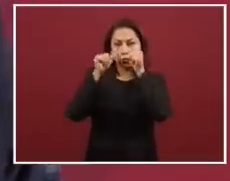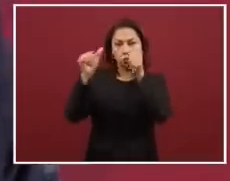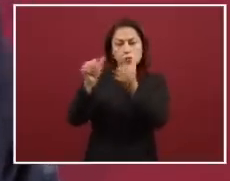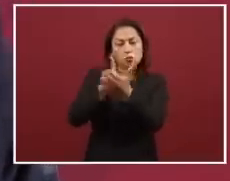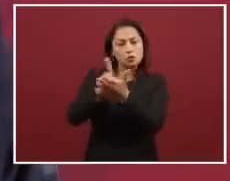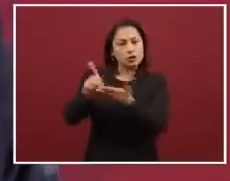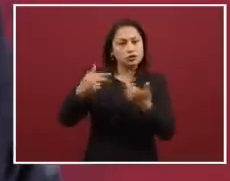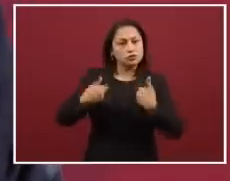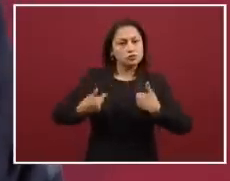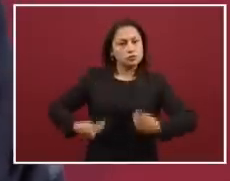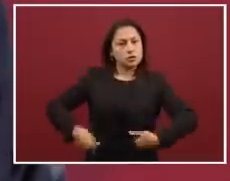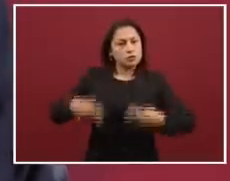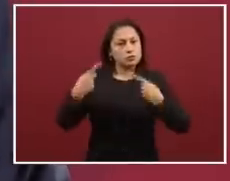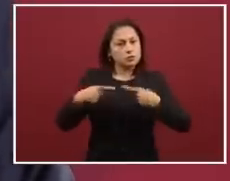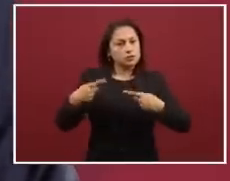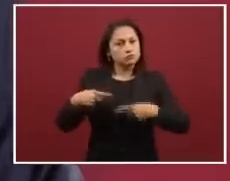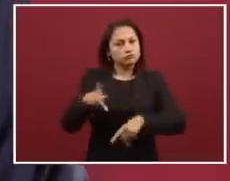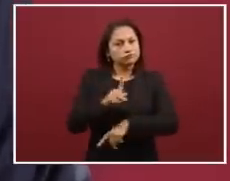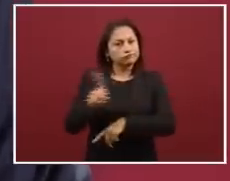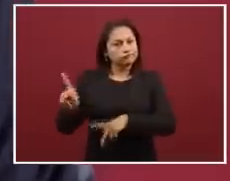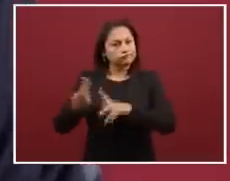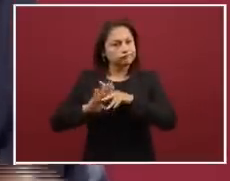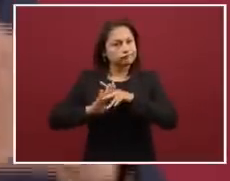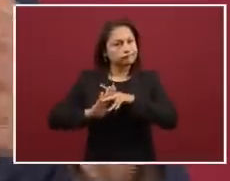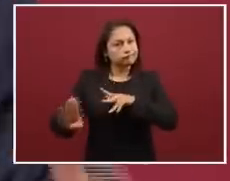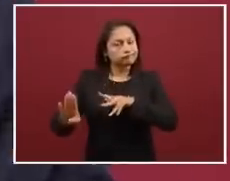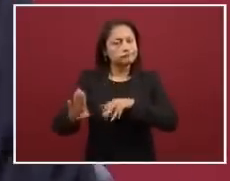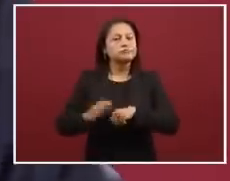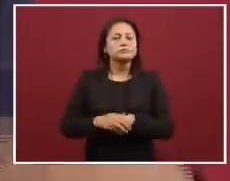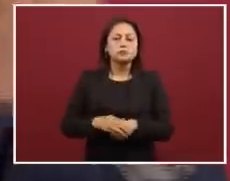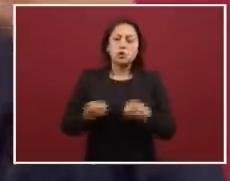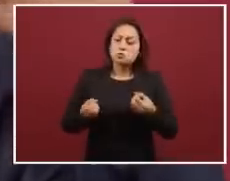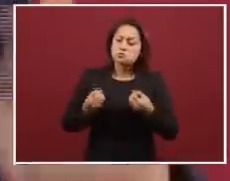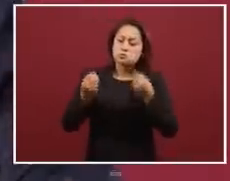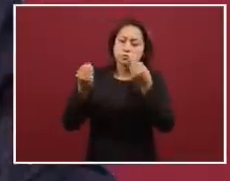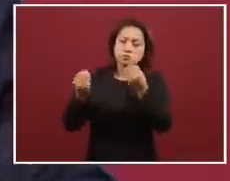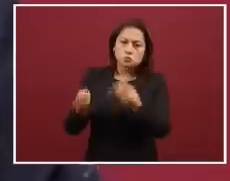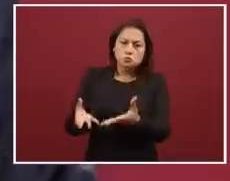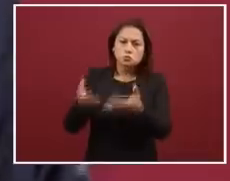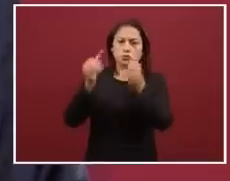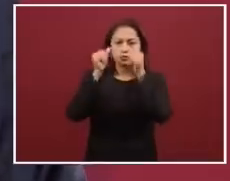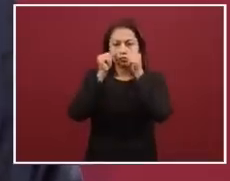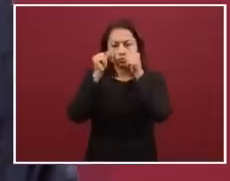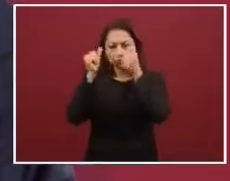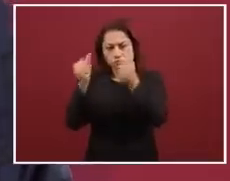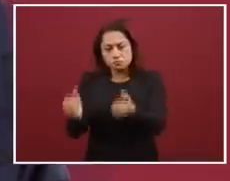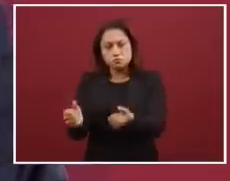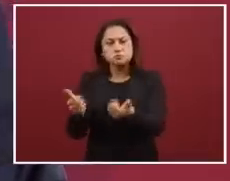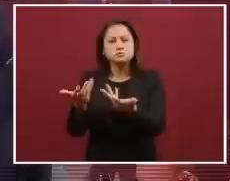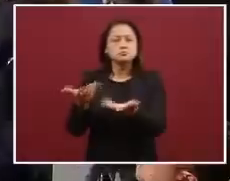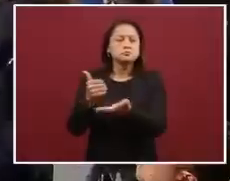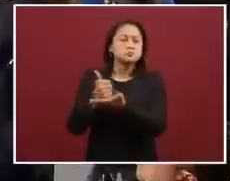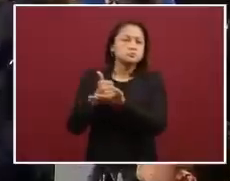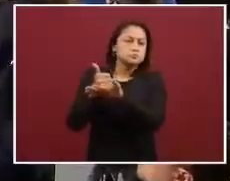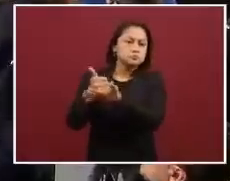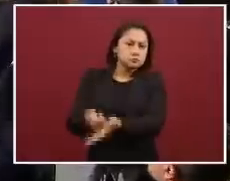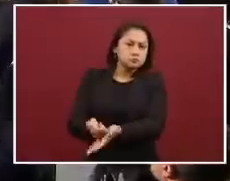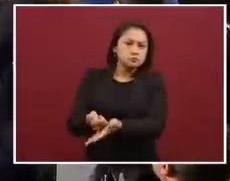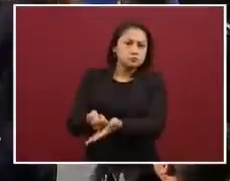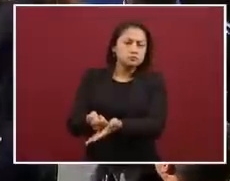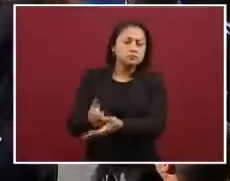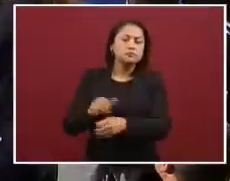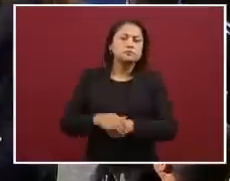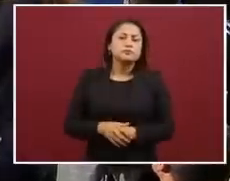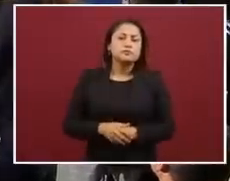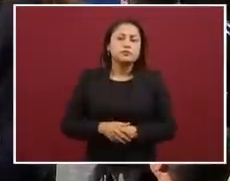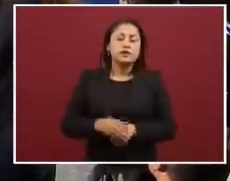los migrantes, se les atiende, se les proporciona alimentación, y trabajando también con la Secretaría de Salud